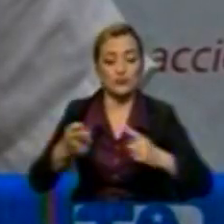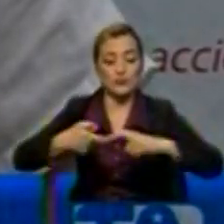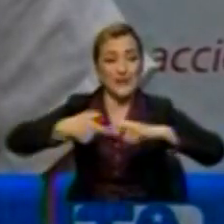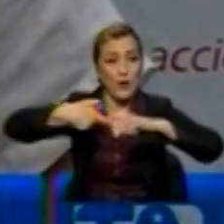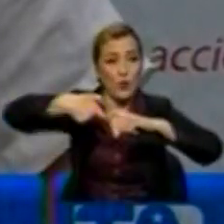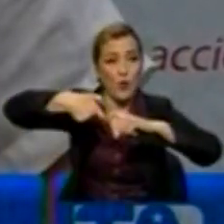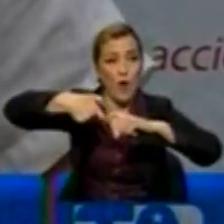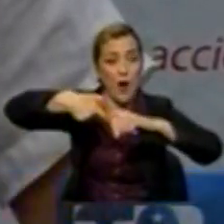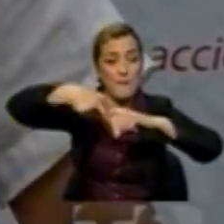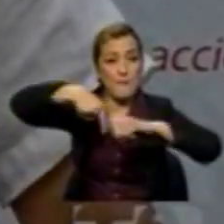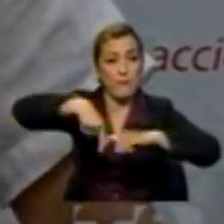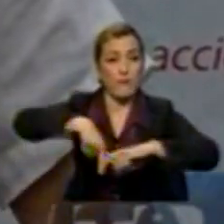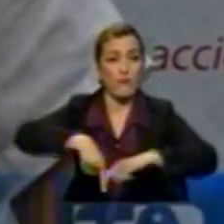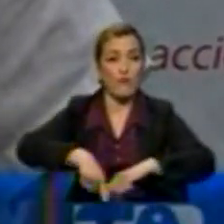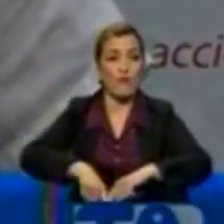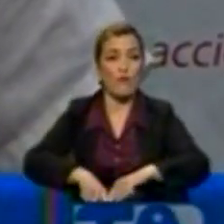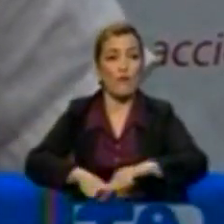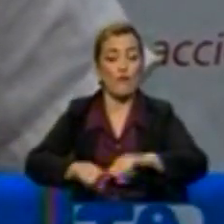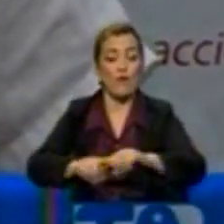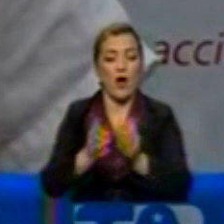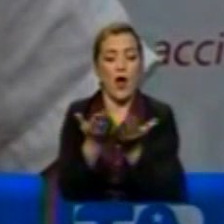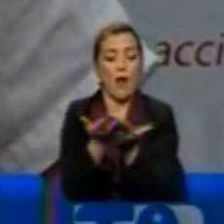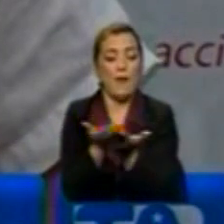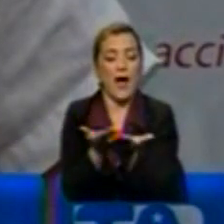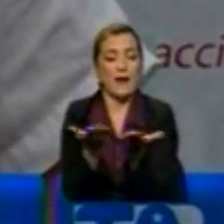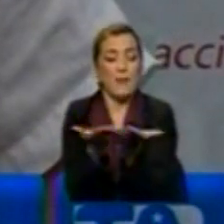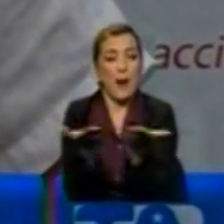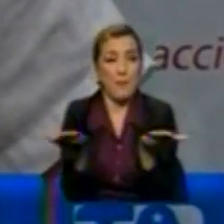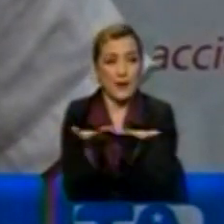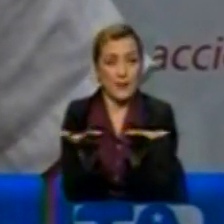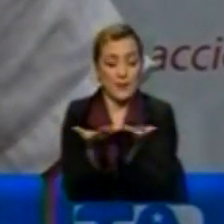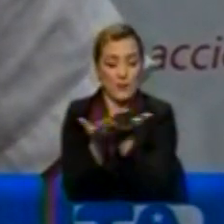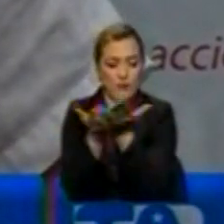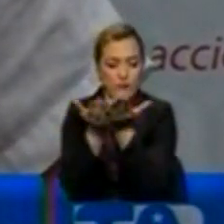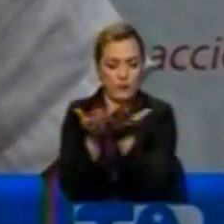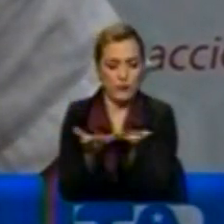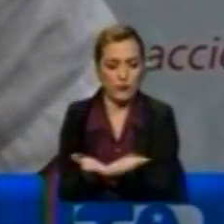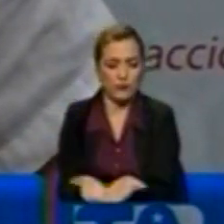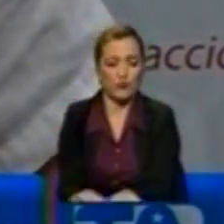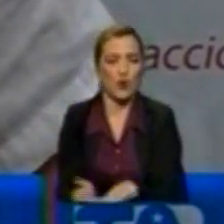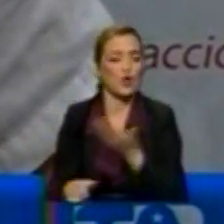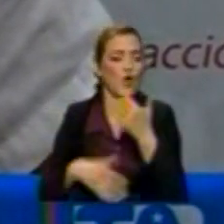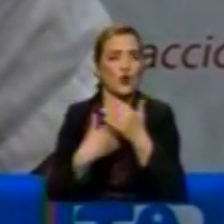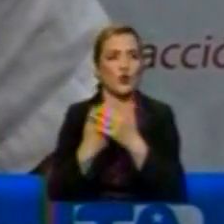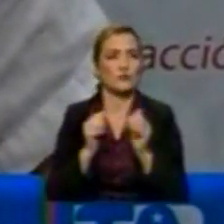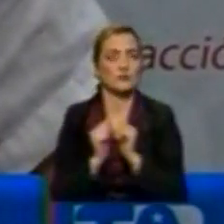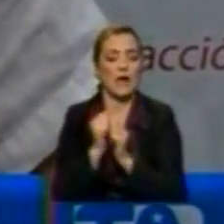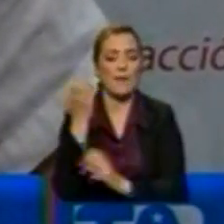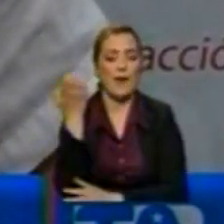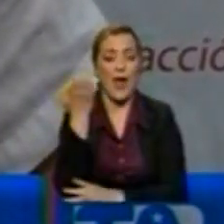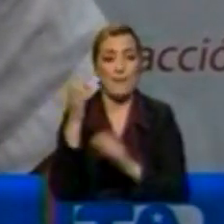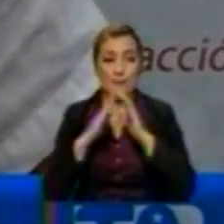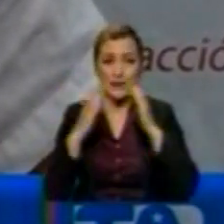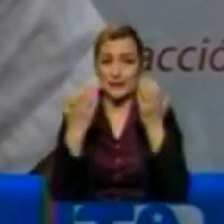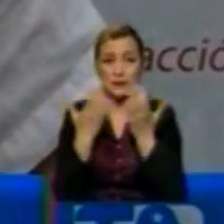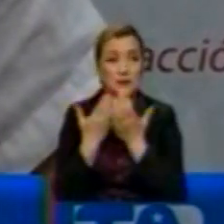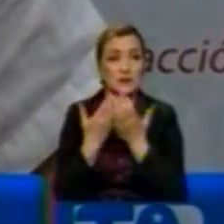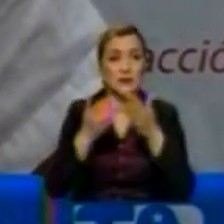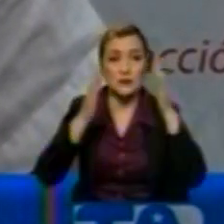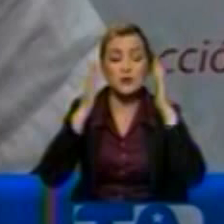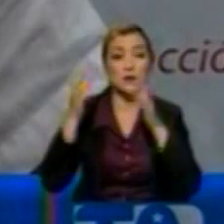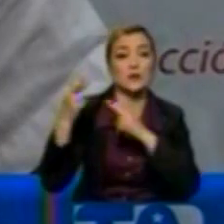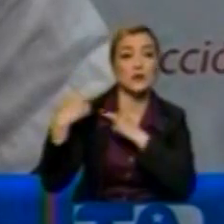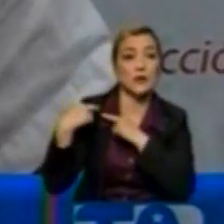activado provincial con todas las instituciones aquí presentes y cada institución responsable nos hemos